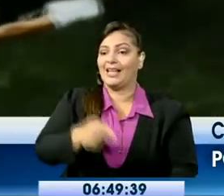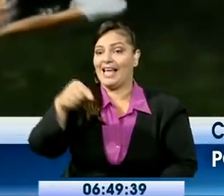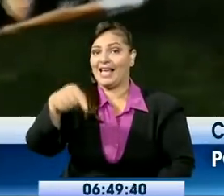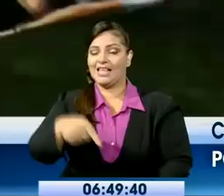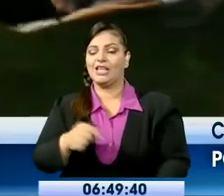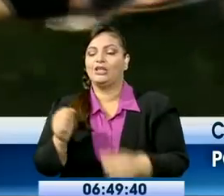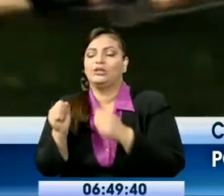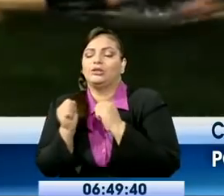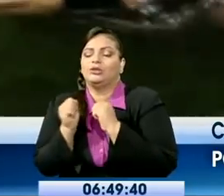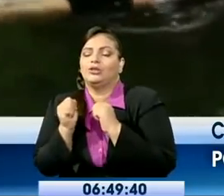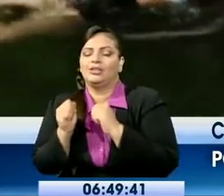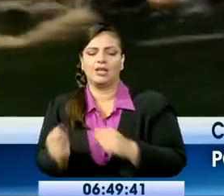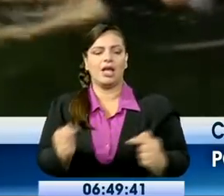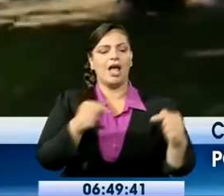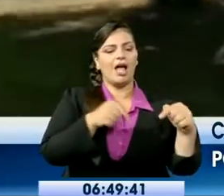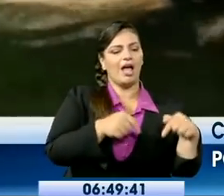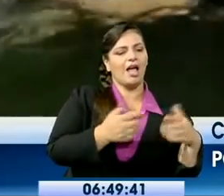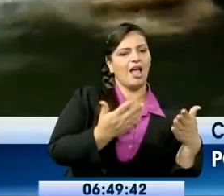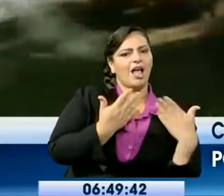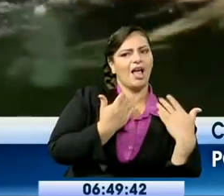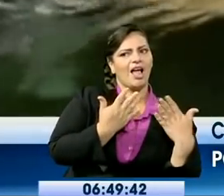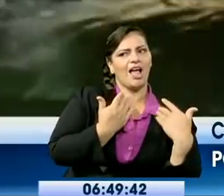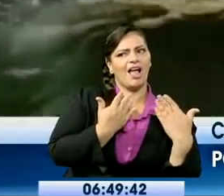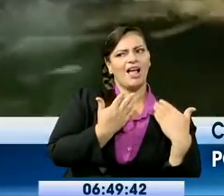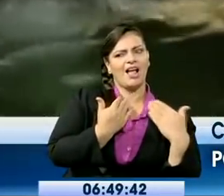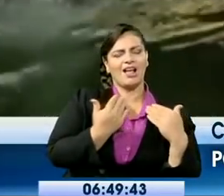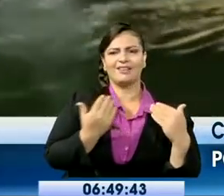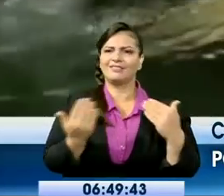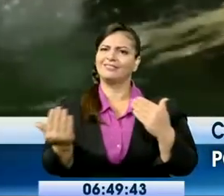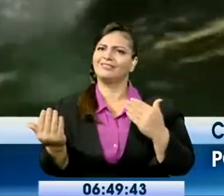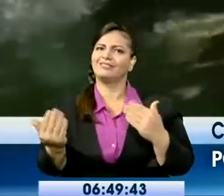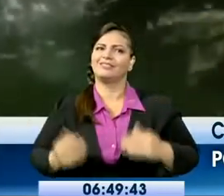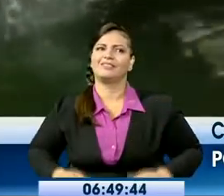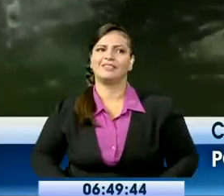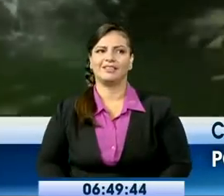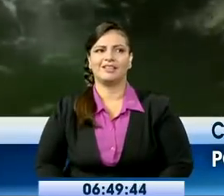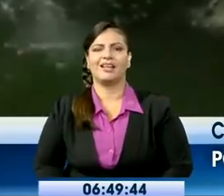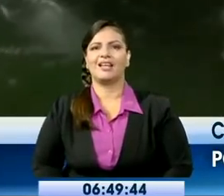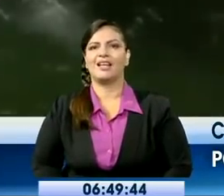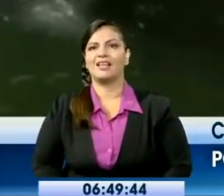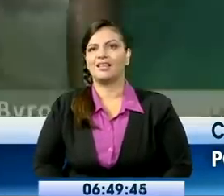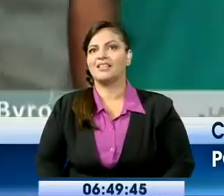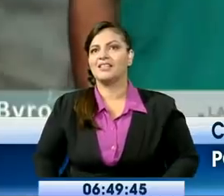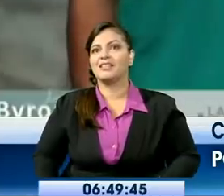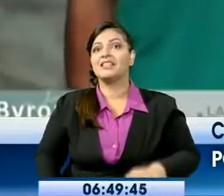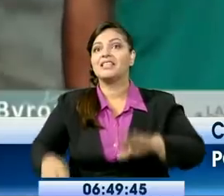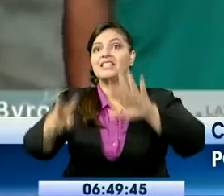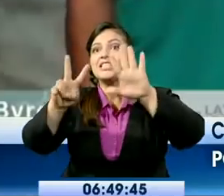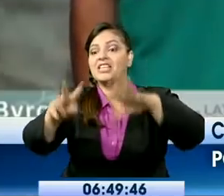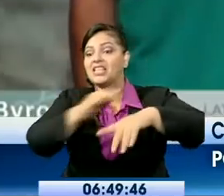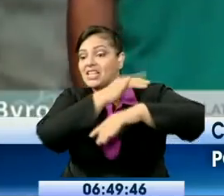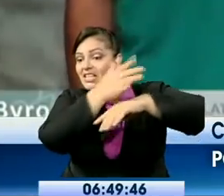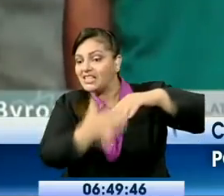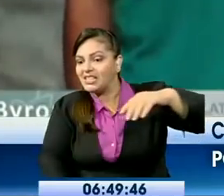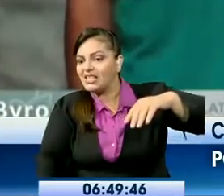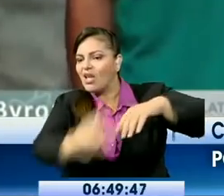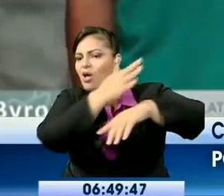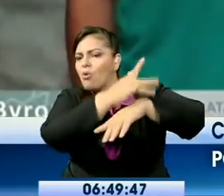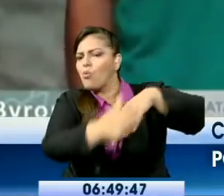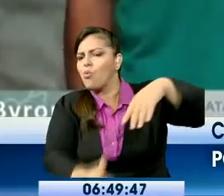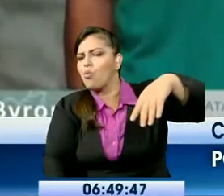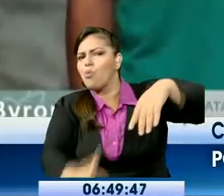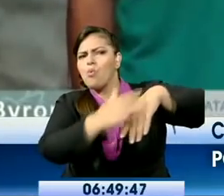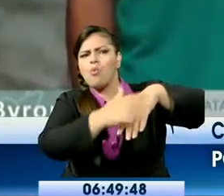conecta también a la parte costa del sector. No en todo sitio hay unas cascadas como esta. Esta agua es algo increíble,